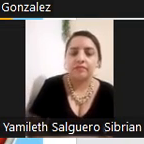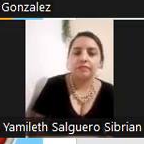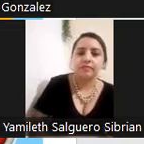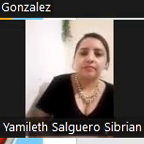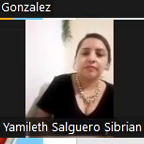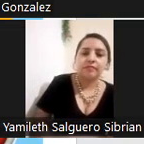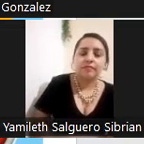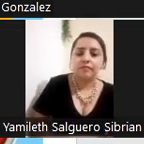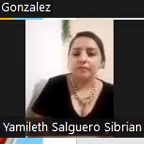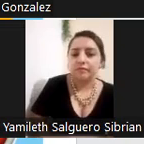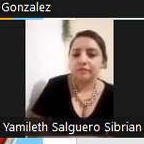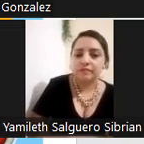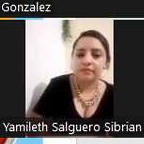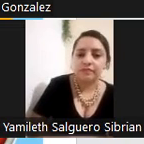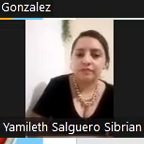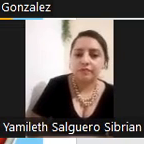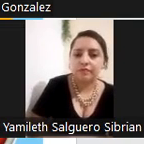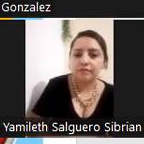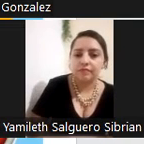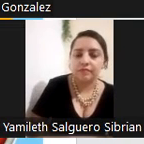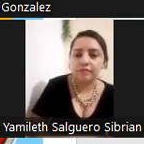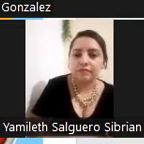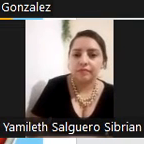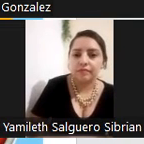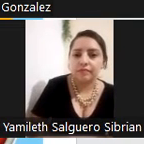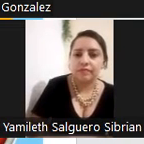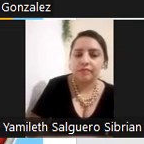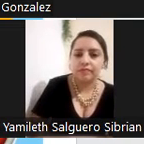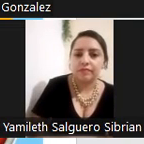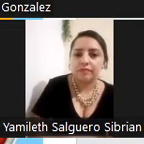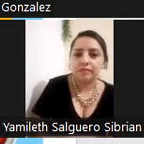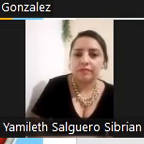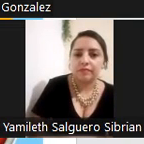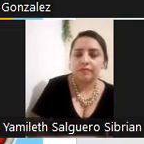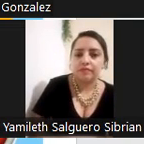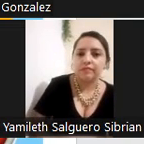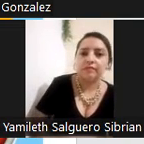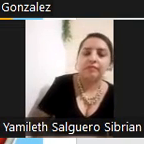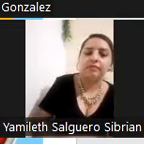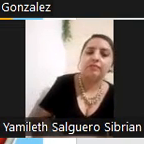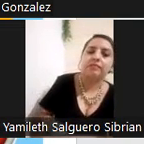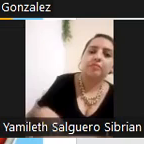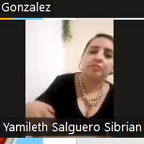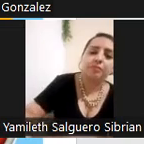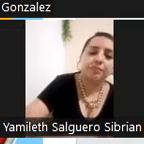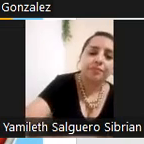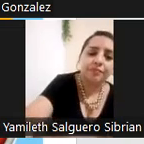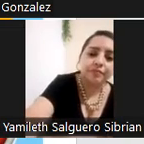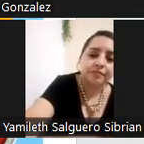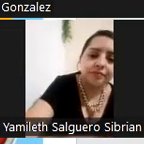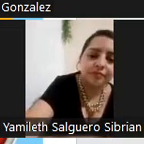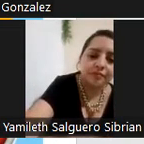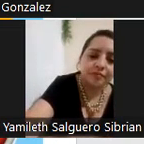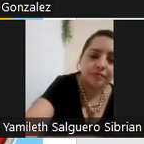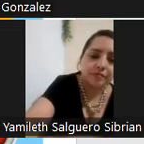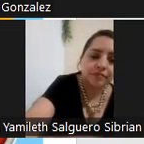muy común es por eso de la velocidad de carga o sea influye bastante ante para que la experiencia del usuario sea negativa o